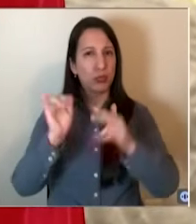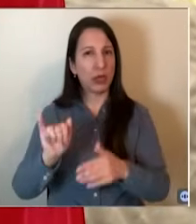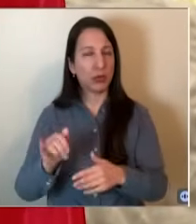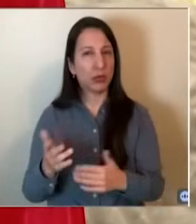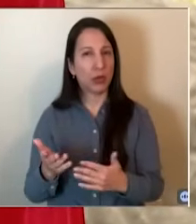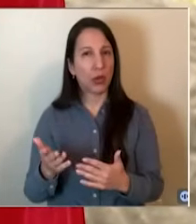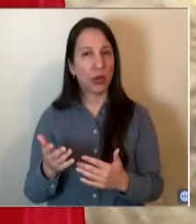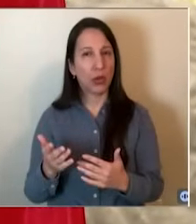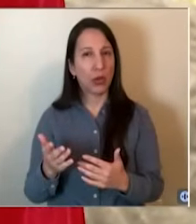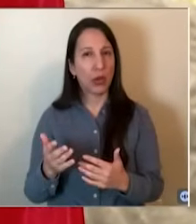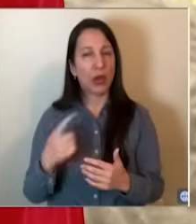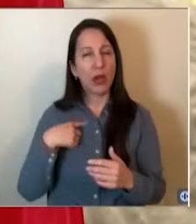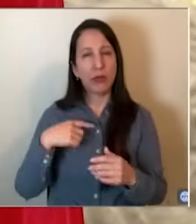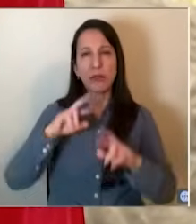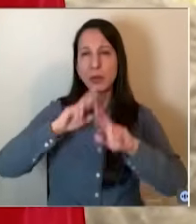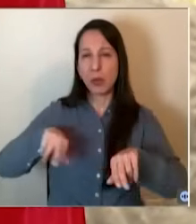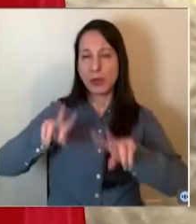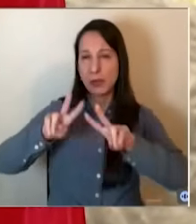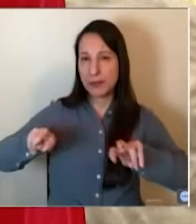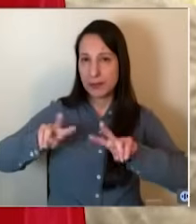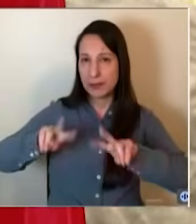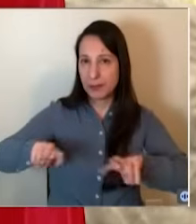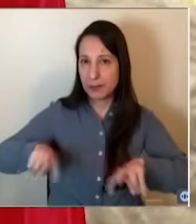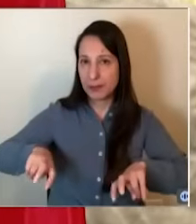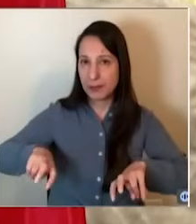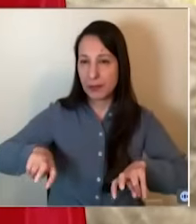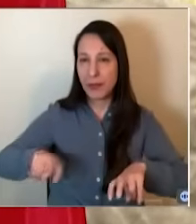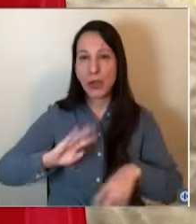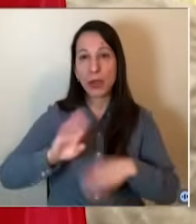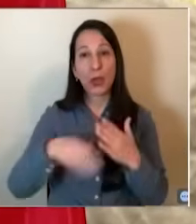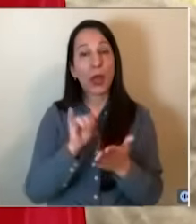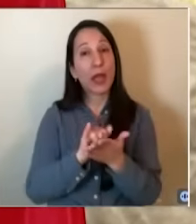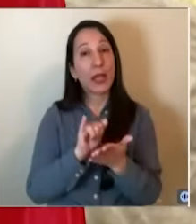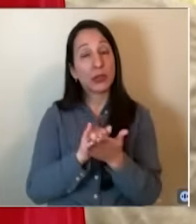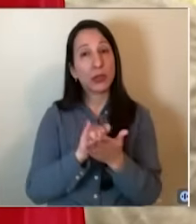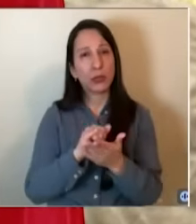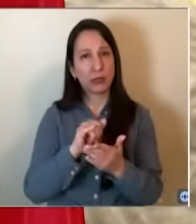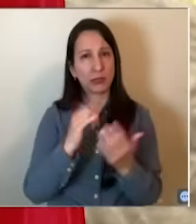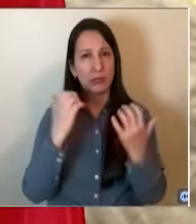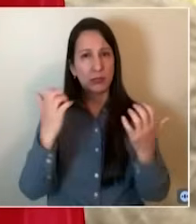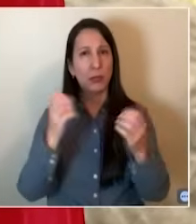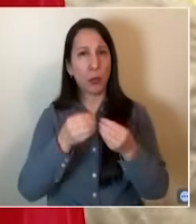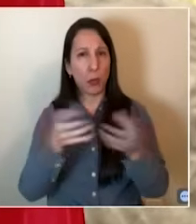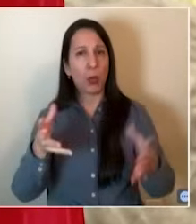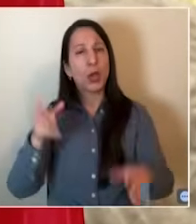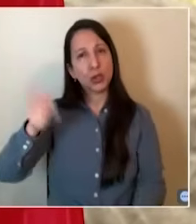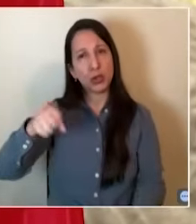Desmenucemos esa respuesta. ¿Todos esos son eventos públicos? Sí o sí, sí.